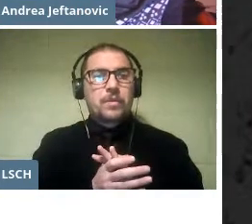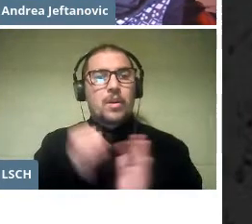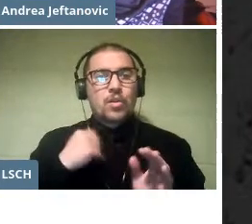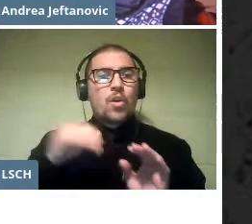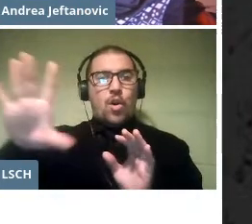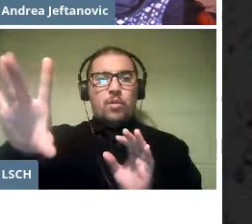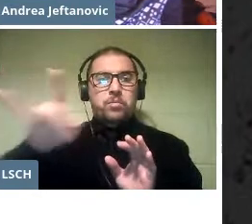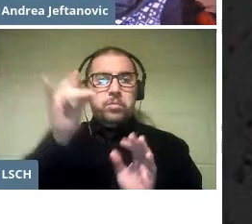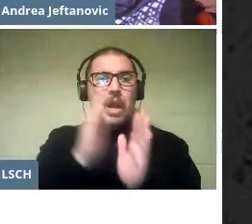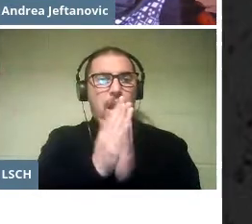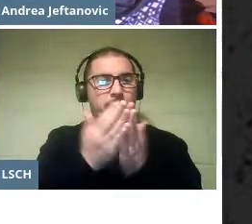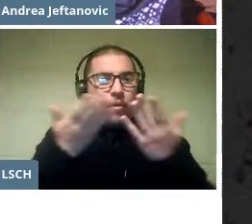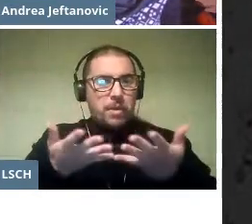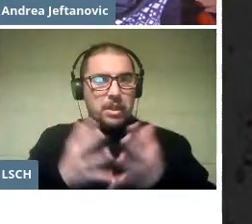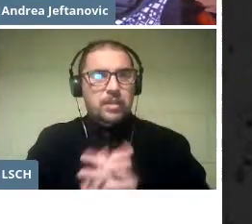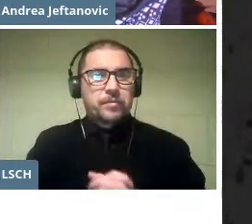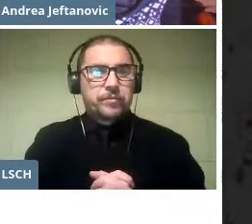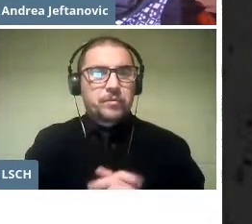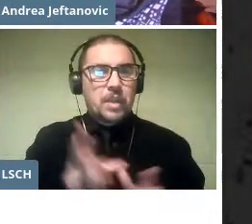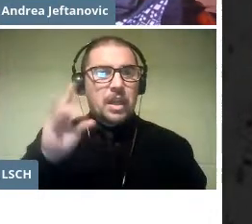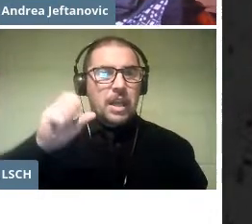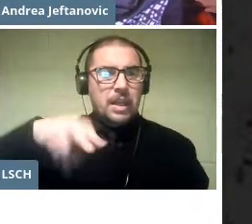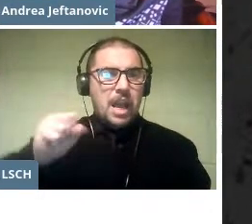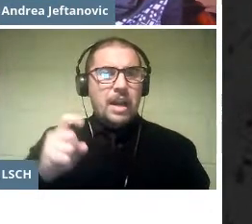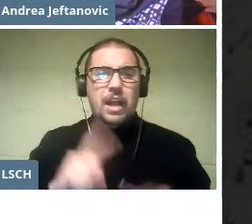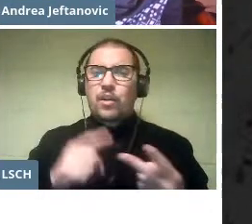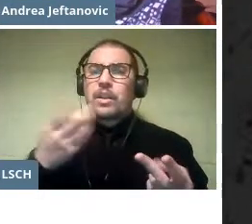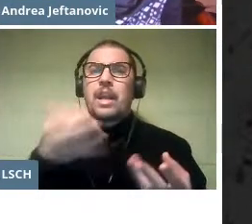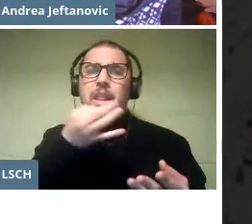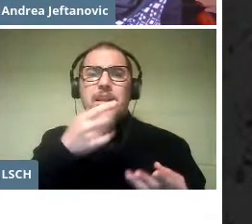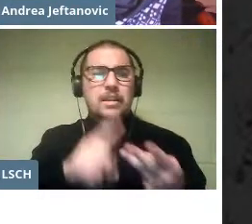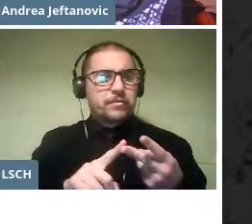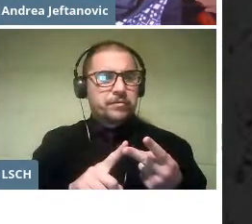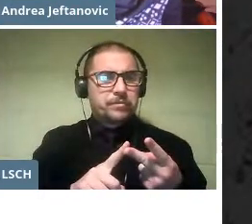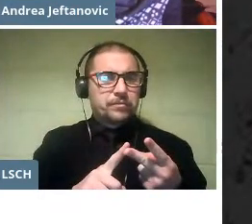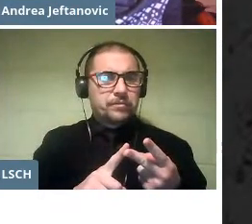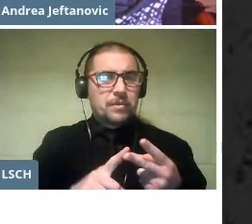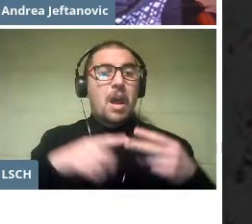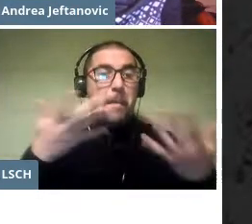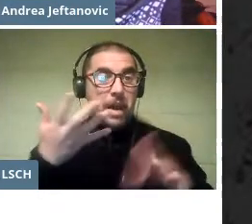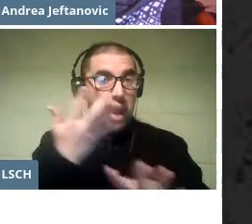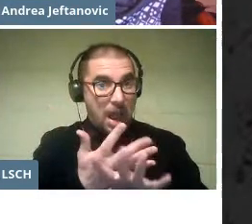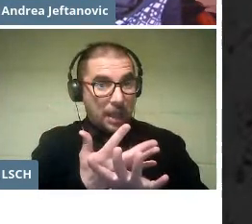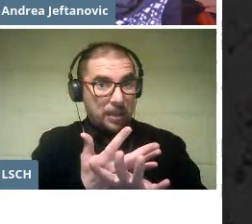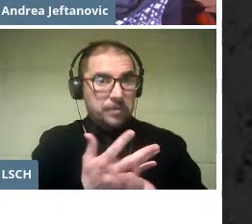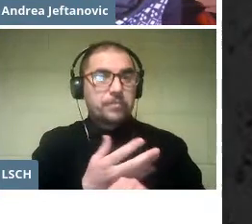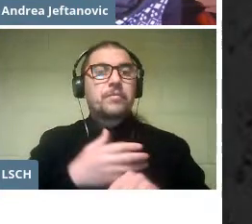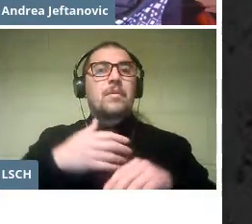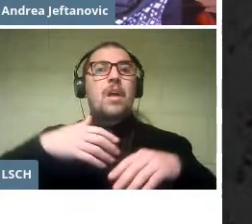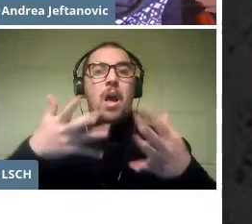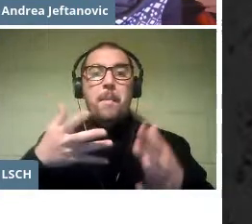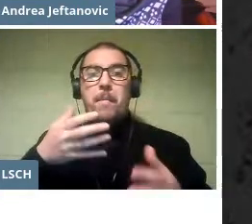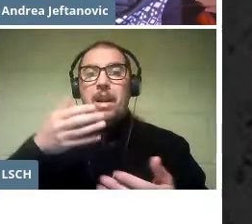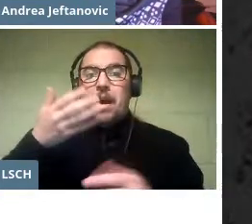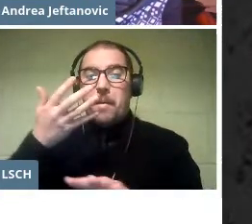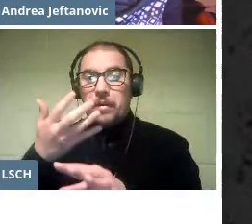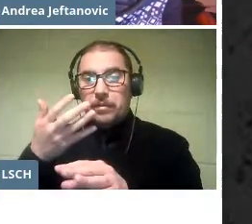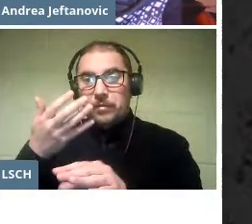nociones del libro Presente, de Diana Taylor, cuando firma: para existir, para estar